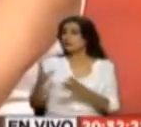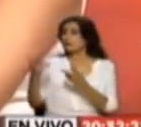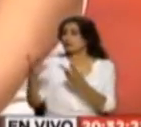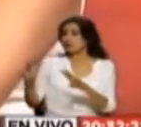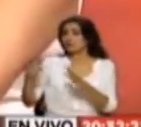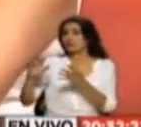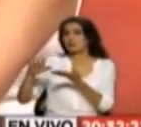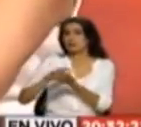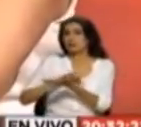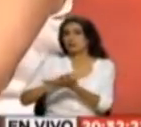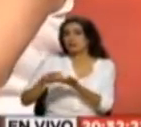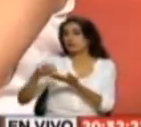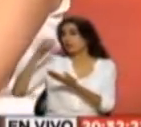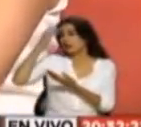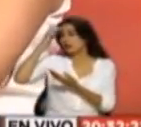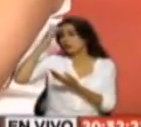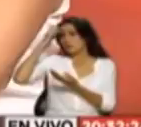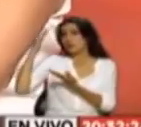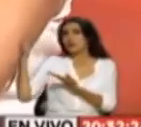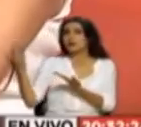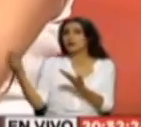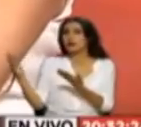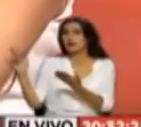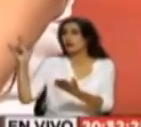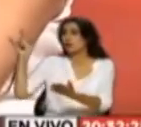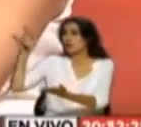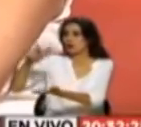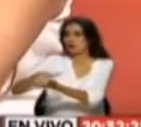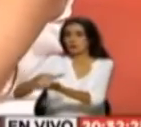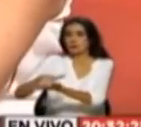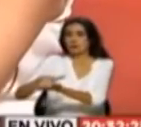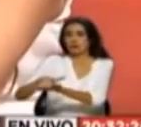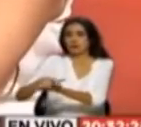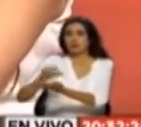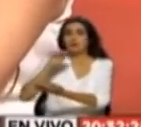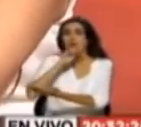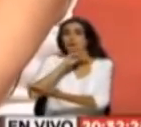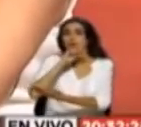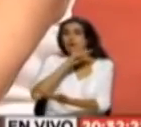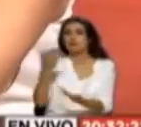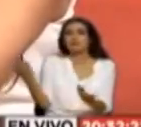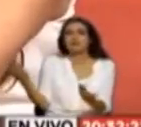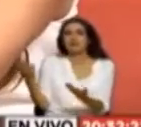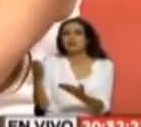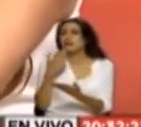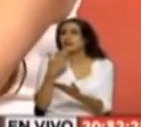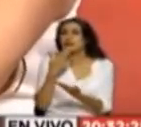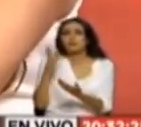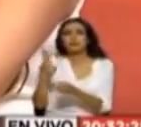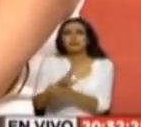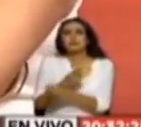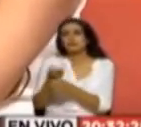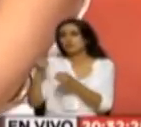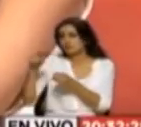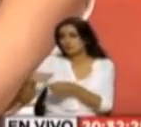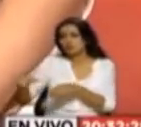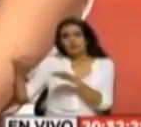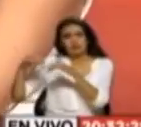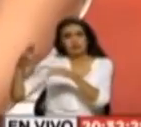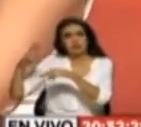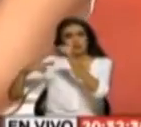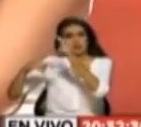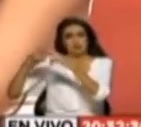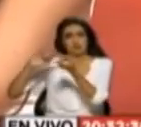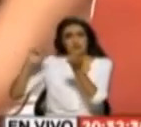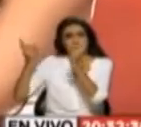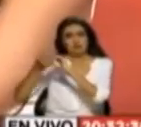los manabitas ha sido qué ha sucedido con el aeropuerto de Manta. Quienes utilizan, los usuarios precisamente de este aeropuerto, se preguntan si se lo va a reconstruir, si